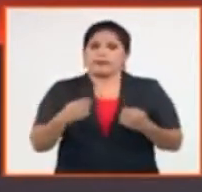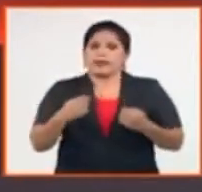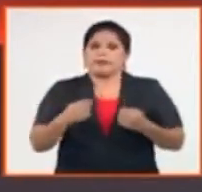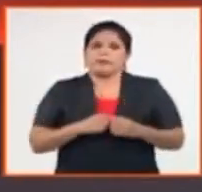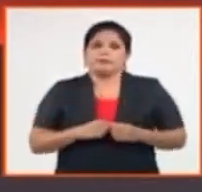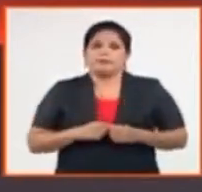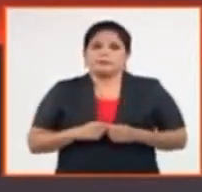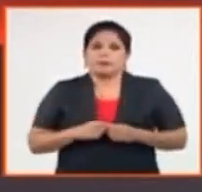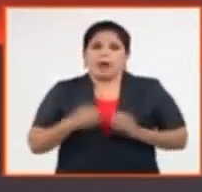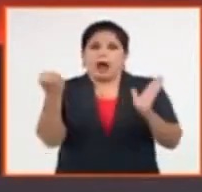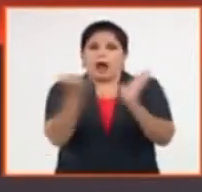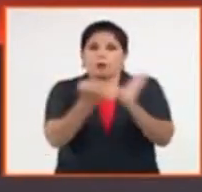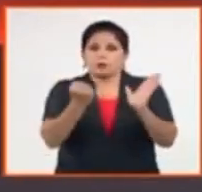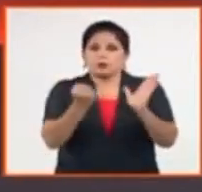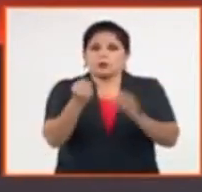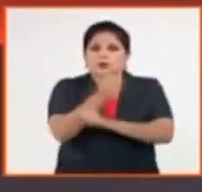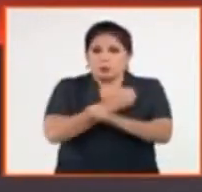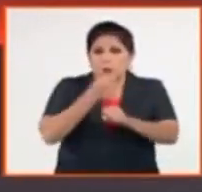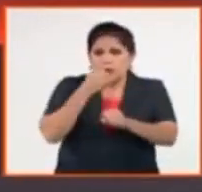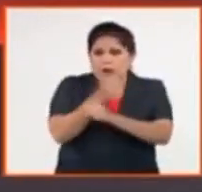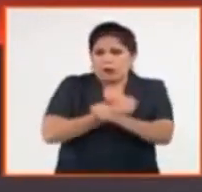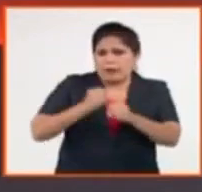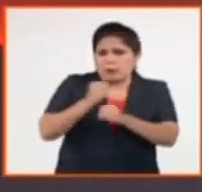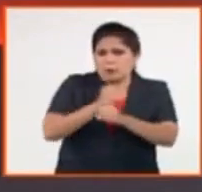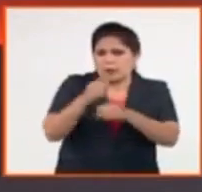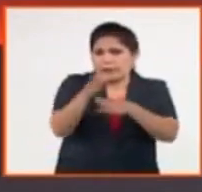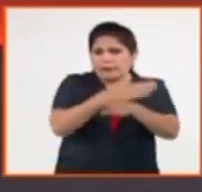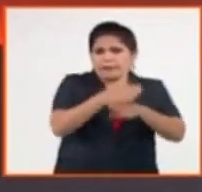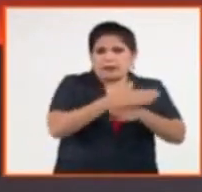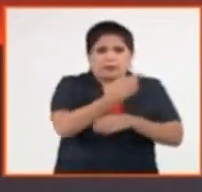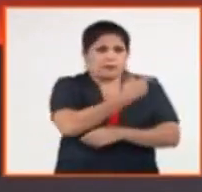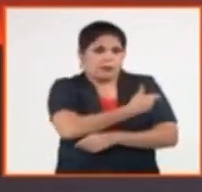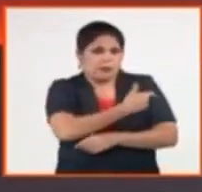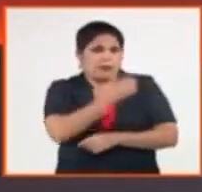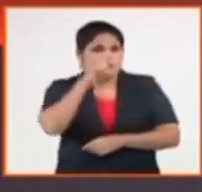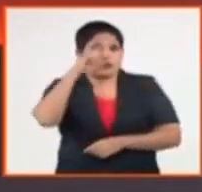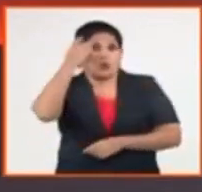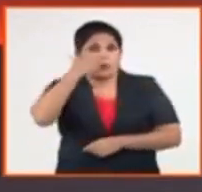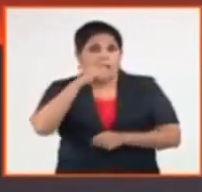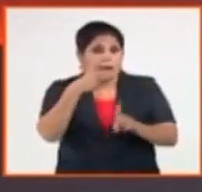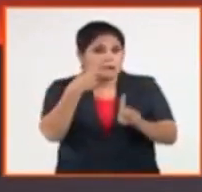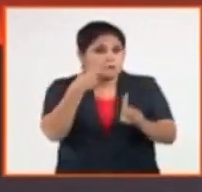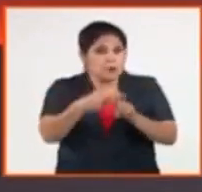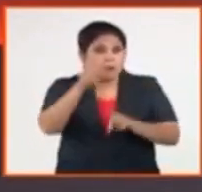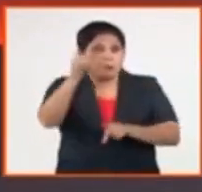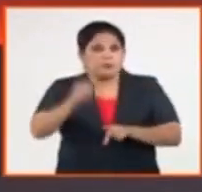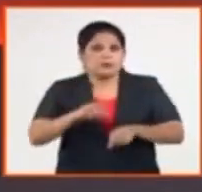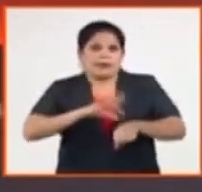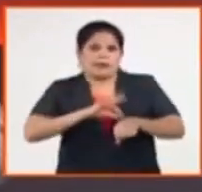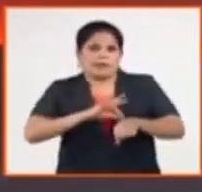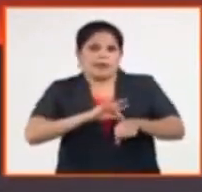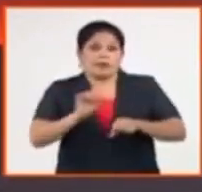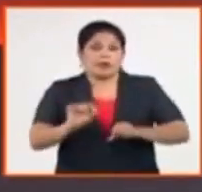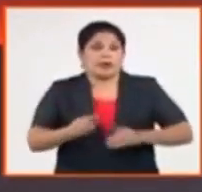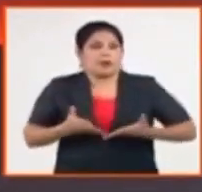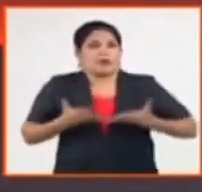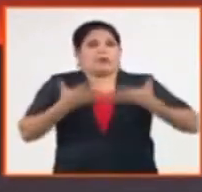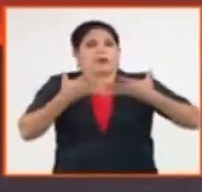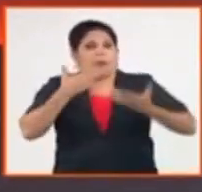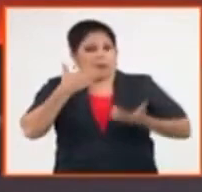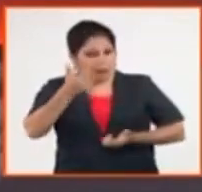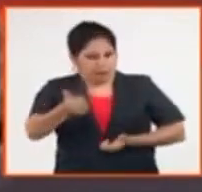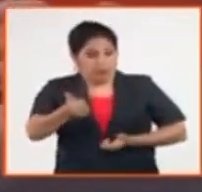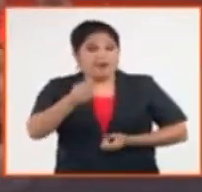del autorizo de uso de Soberana Plus a pacientes convalecientes. Como se había dicho aquí,